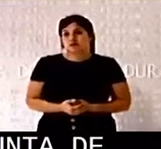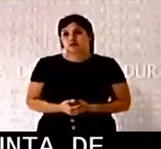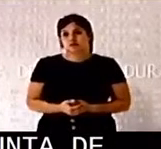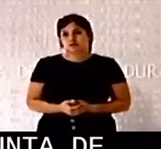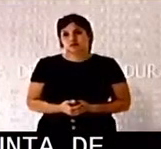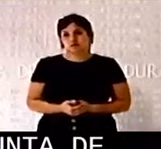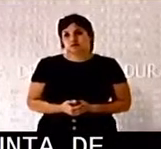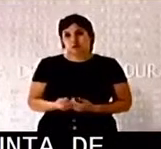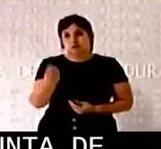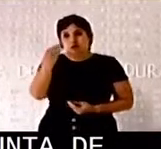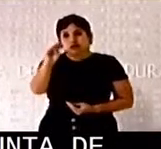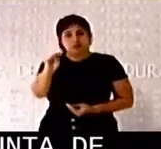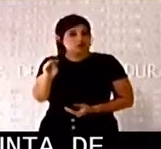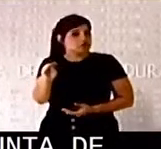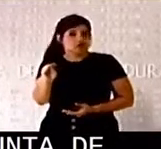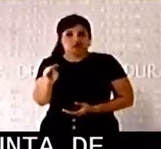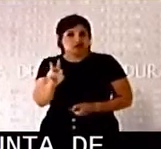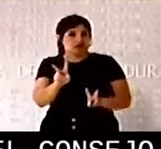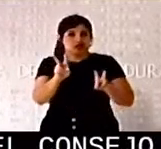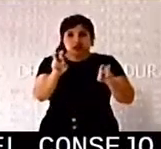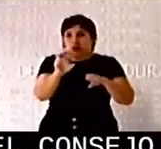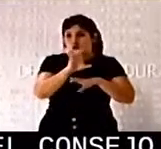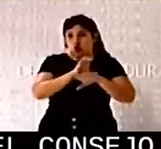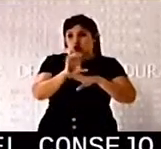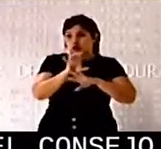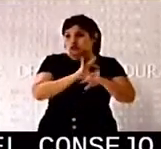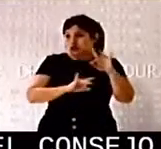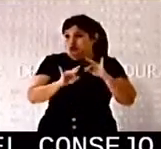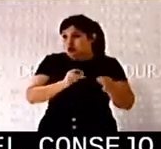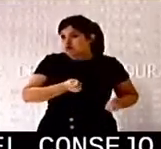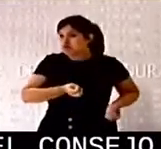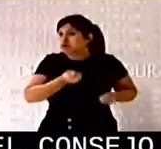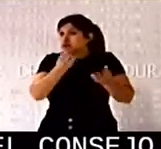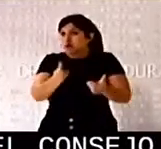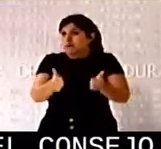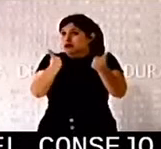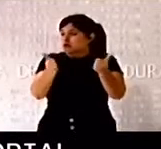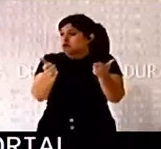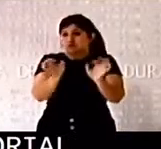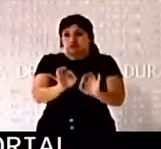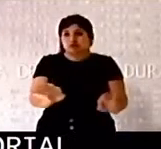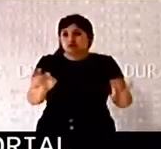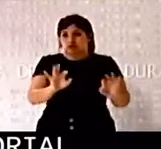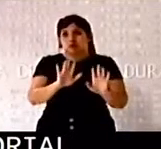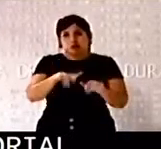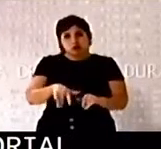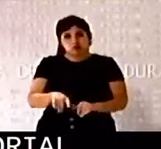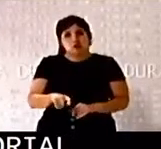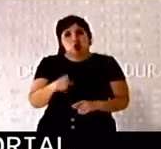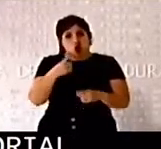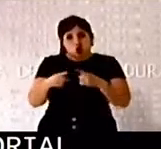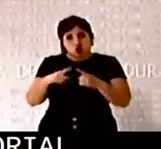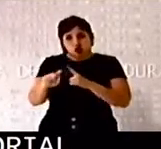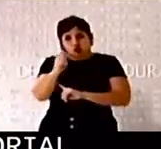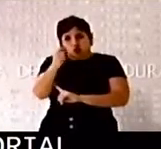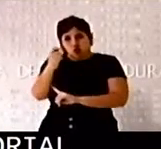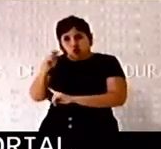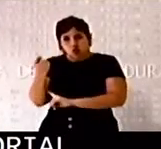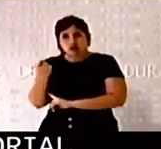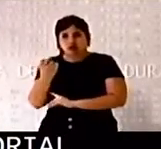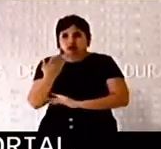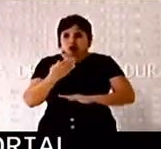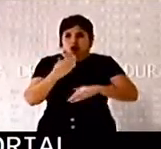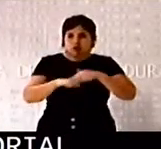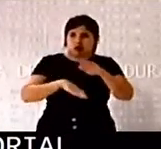poco más le puedo decir del Consejo Interterritorial. Un Consejo Interterritorial productivo, un Consejo Interterritorial de avance.